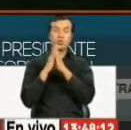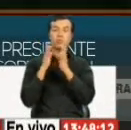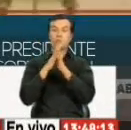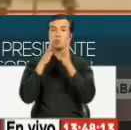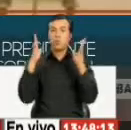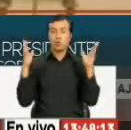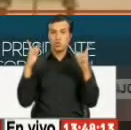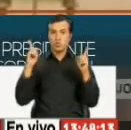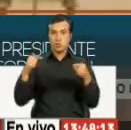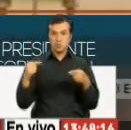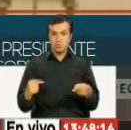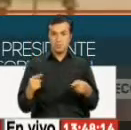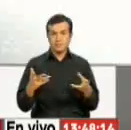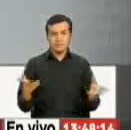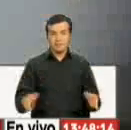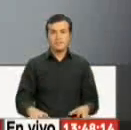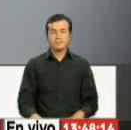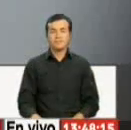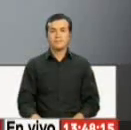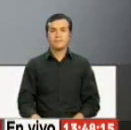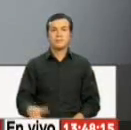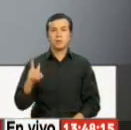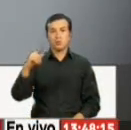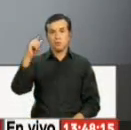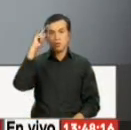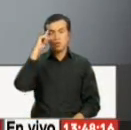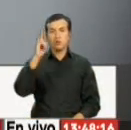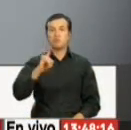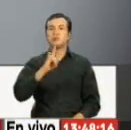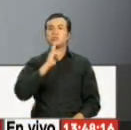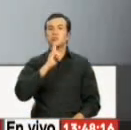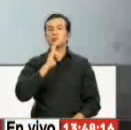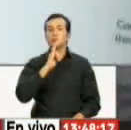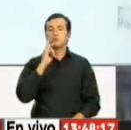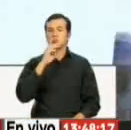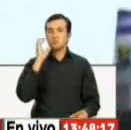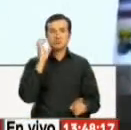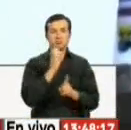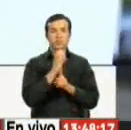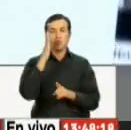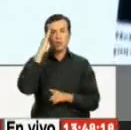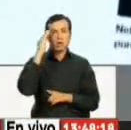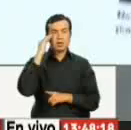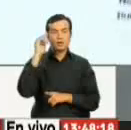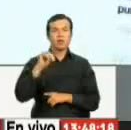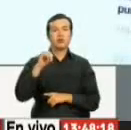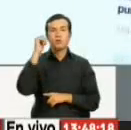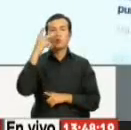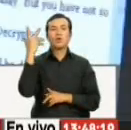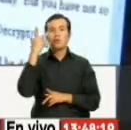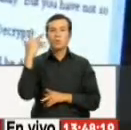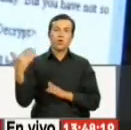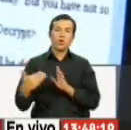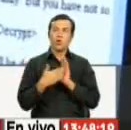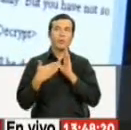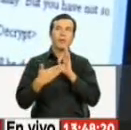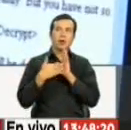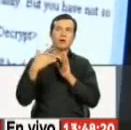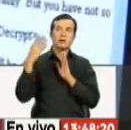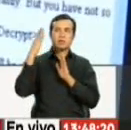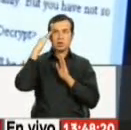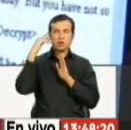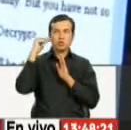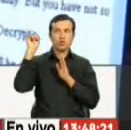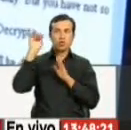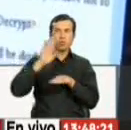mayoría opositora el gobierno de los eeuu acusó a corea del norte del ciber ataque masivo con el